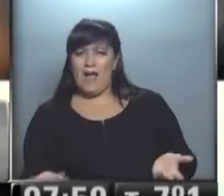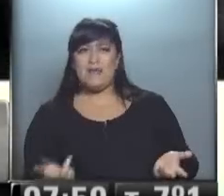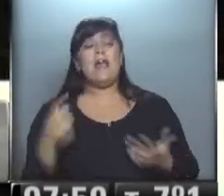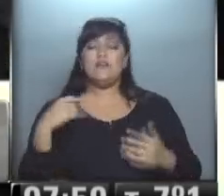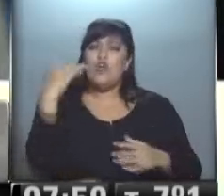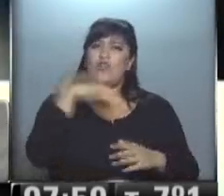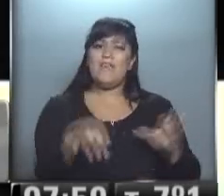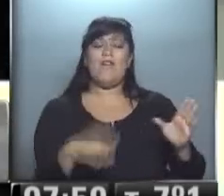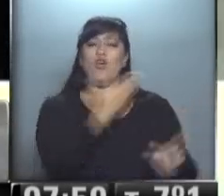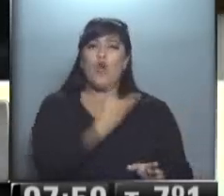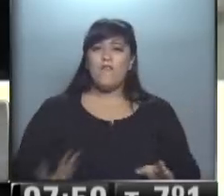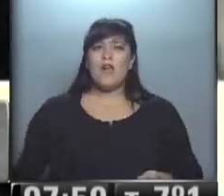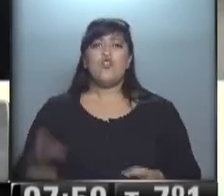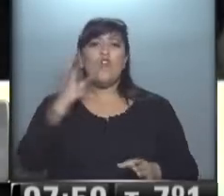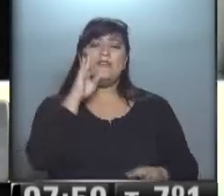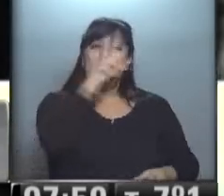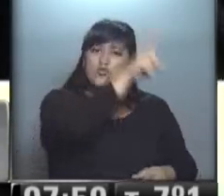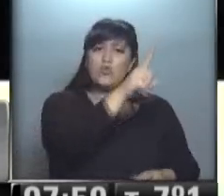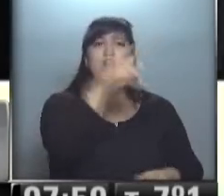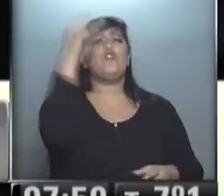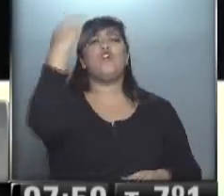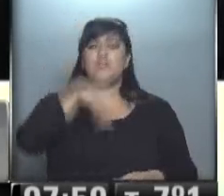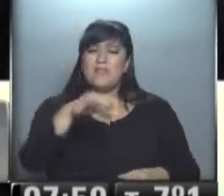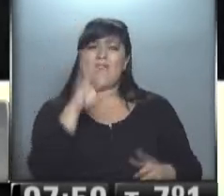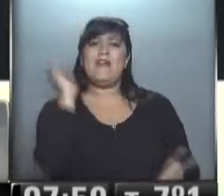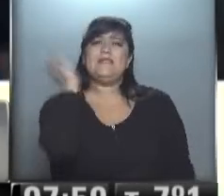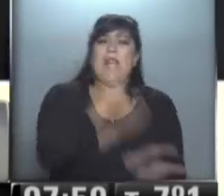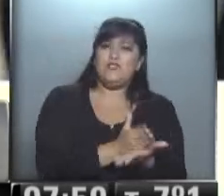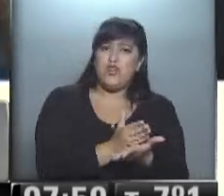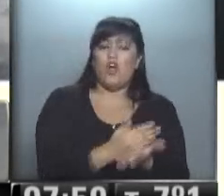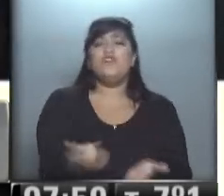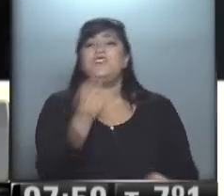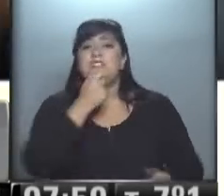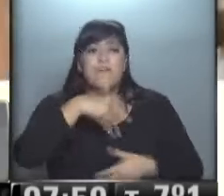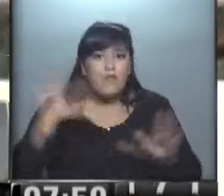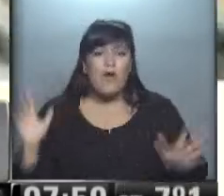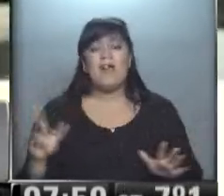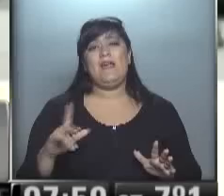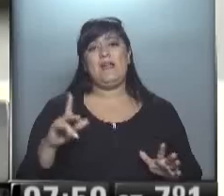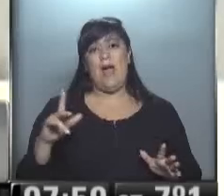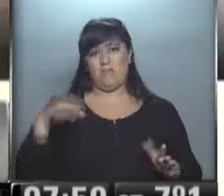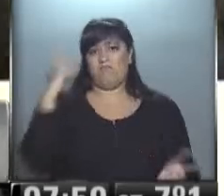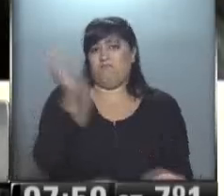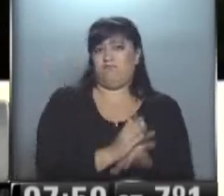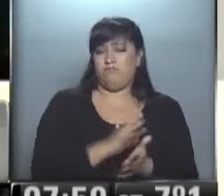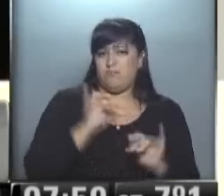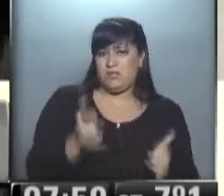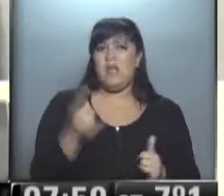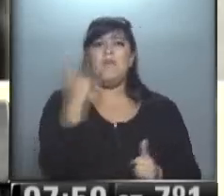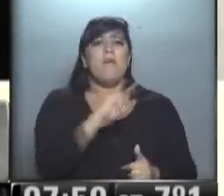Unidos para hacer alguna sanción de país a país si considerar que que cabe hacerla pero realmente